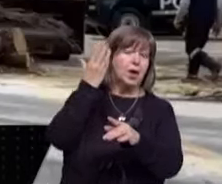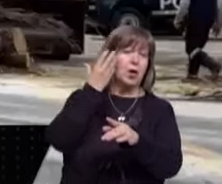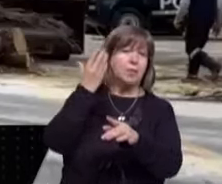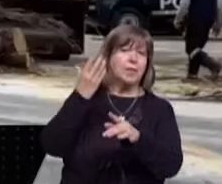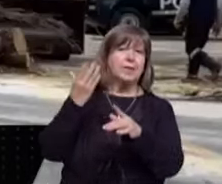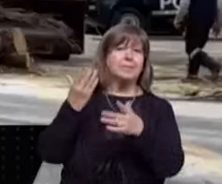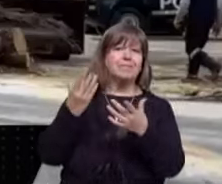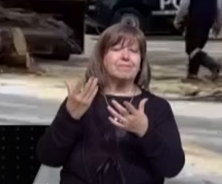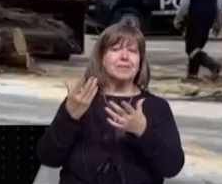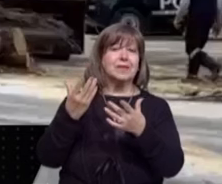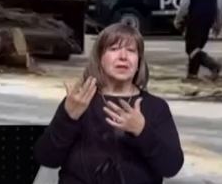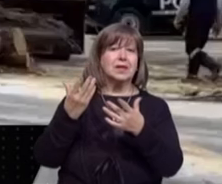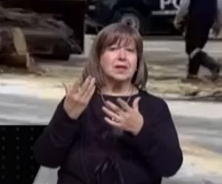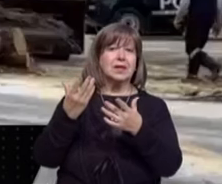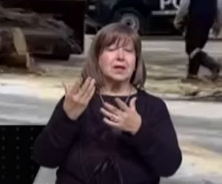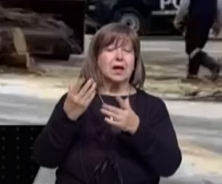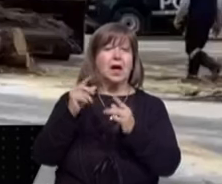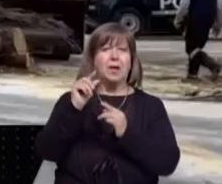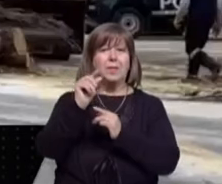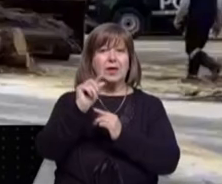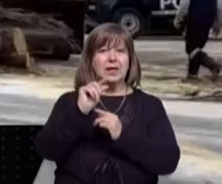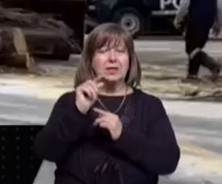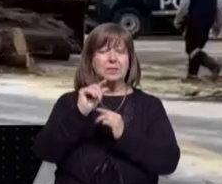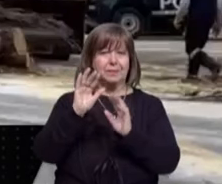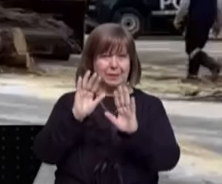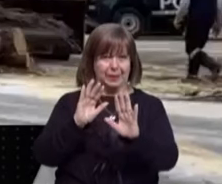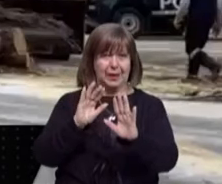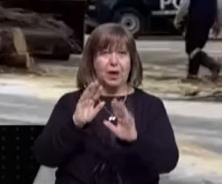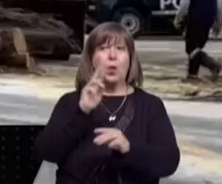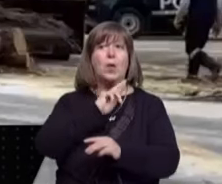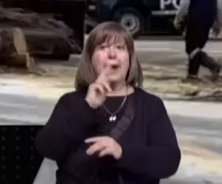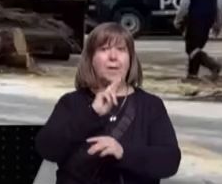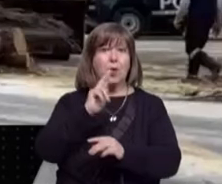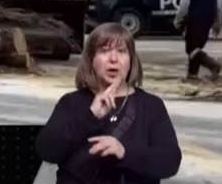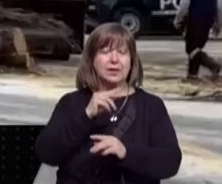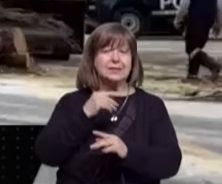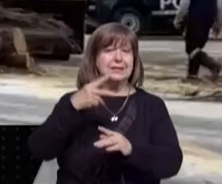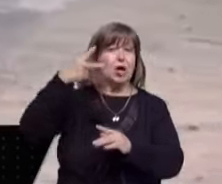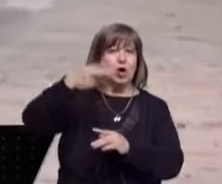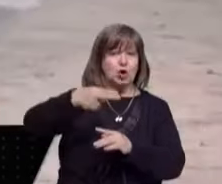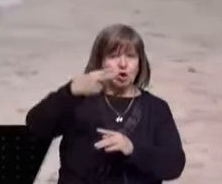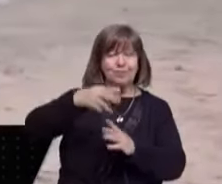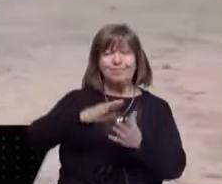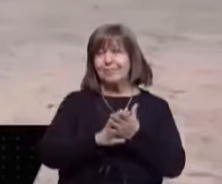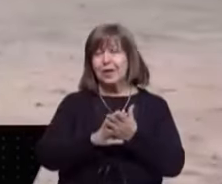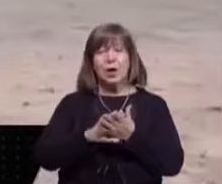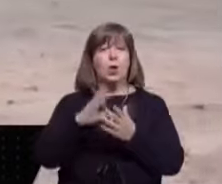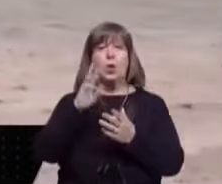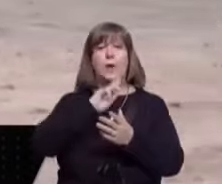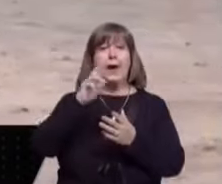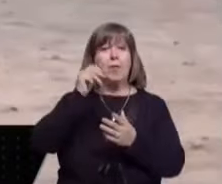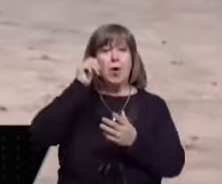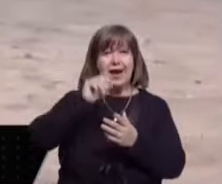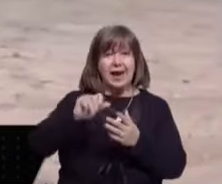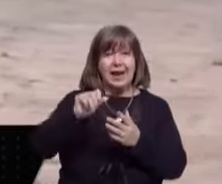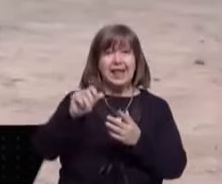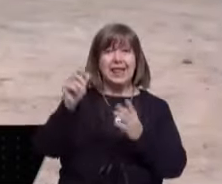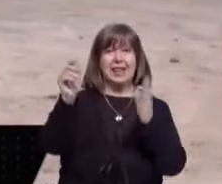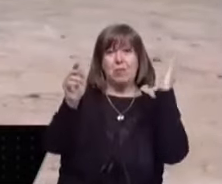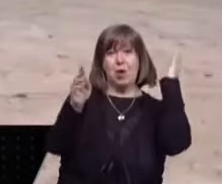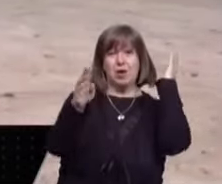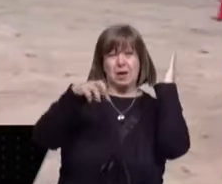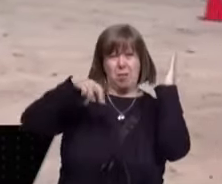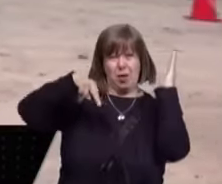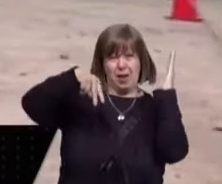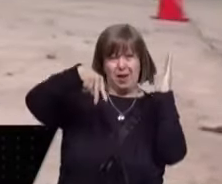delantera. Ay, lamentablemente estamos perdiendo un poco el audio, pero ya bueno, volvemos. Es una mujer herida que a partir de la caída de este árbol sufre algunas lesiones